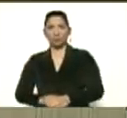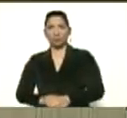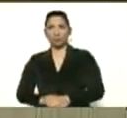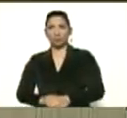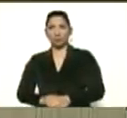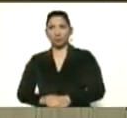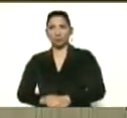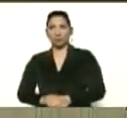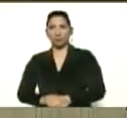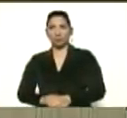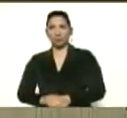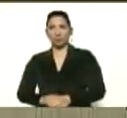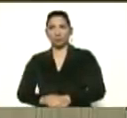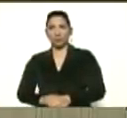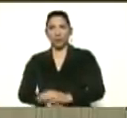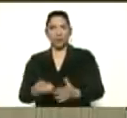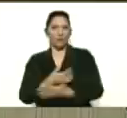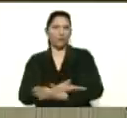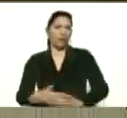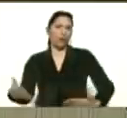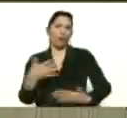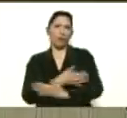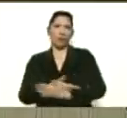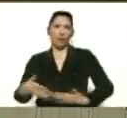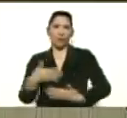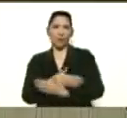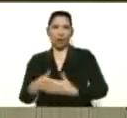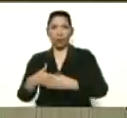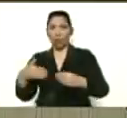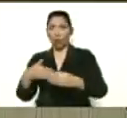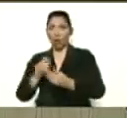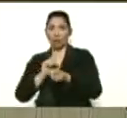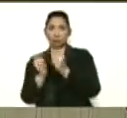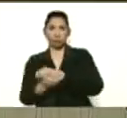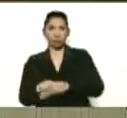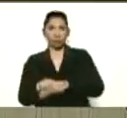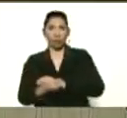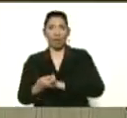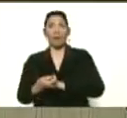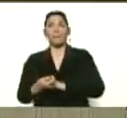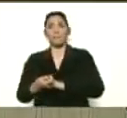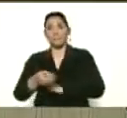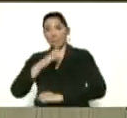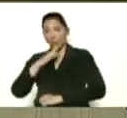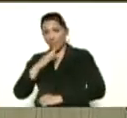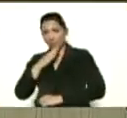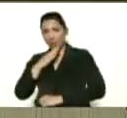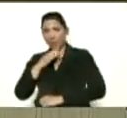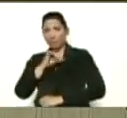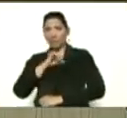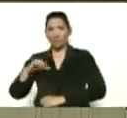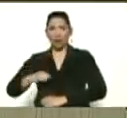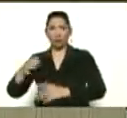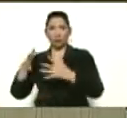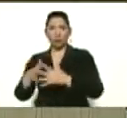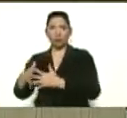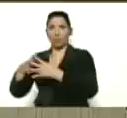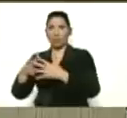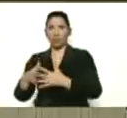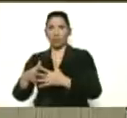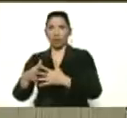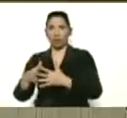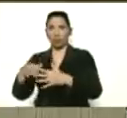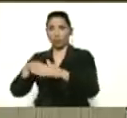¿De los cientos de millones de dólares que pasaron de una cuenta que tenía Citgo en un banco privado norteamericano y lo pasaron a la cuenta